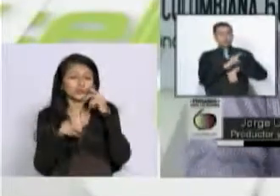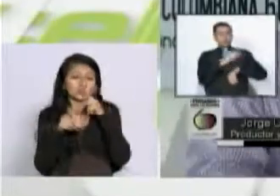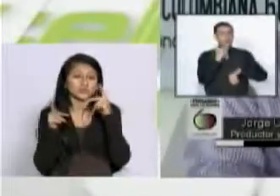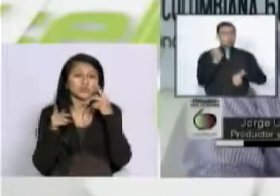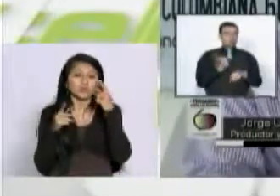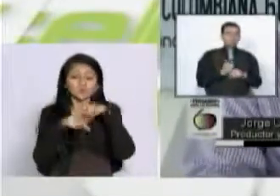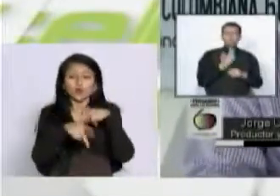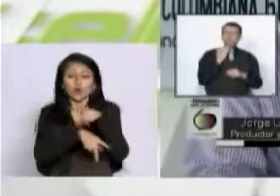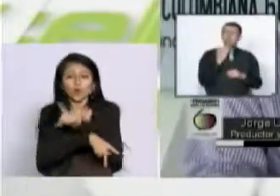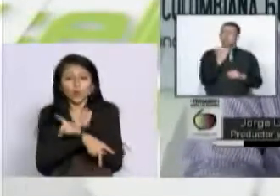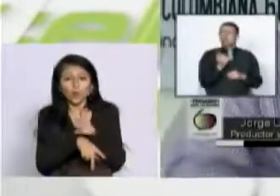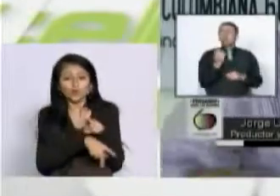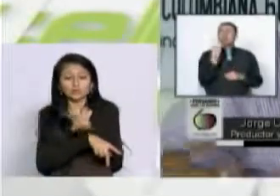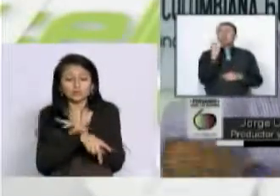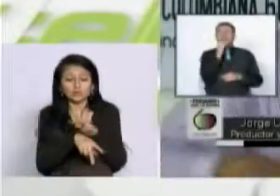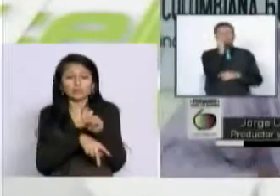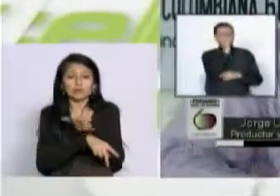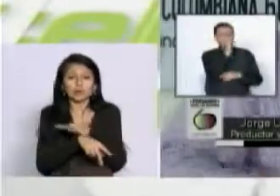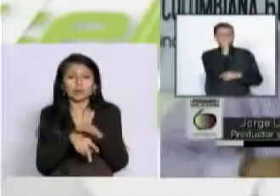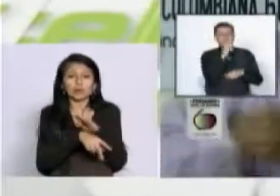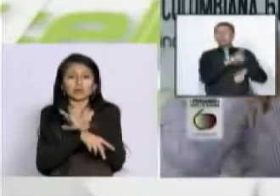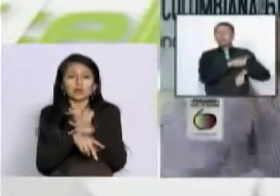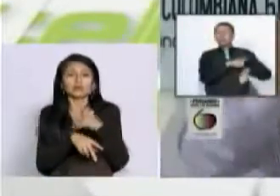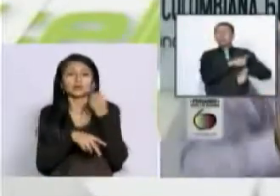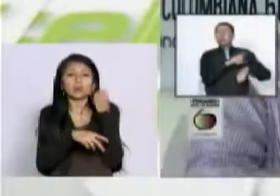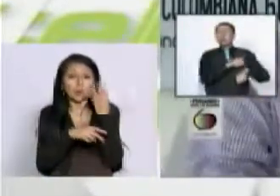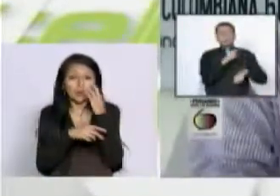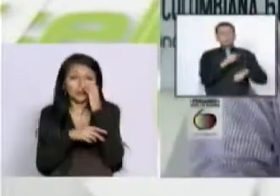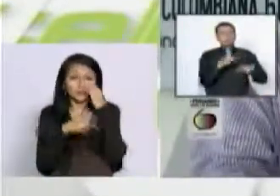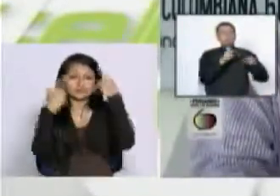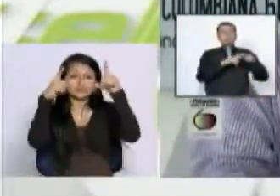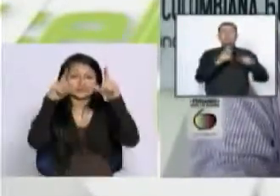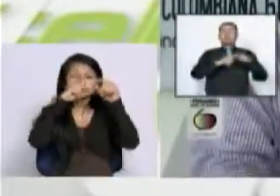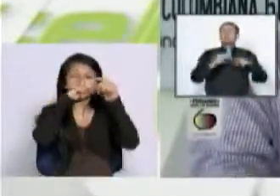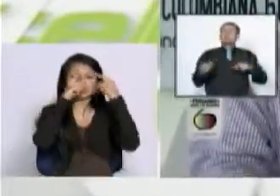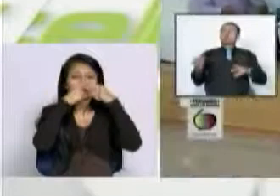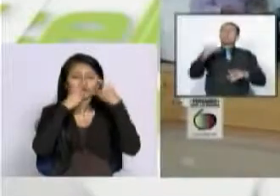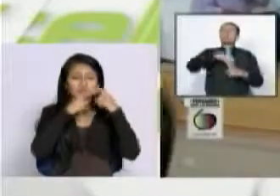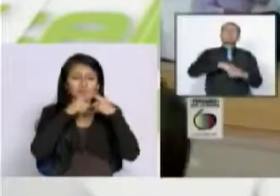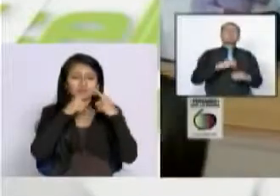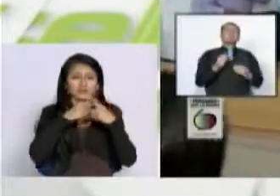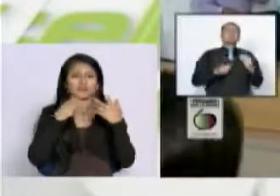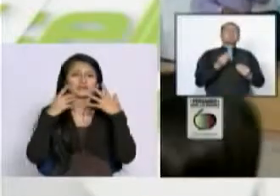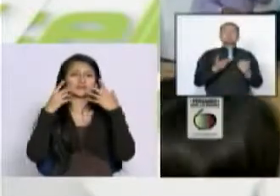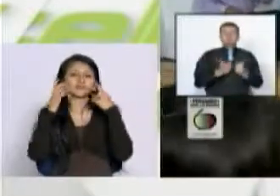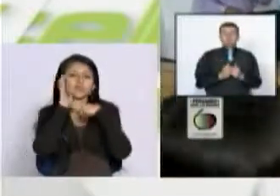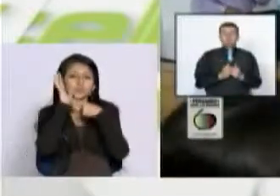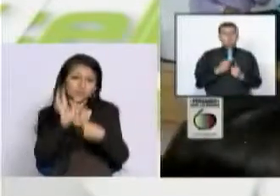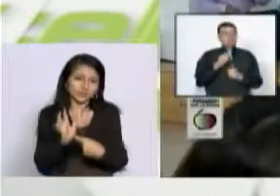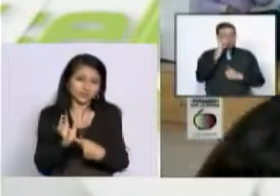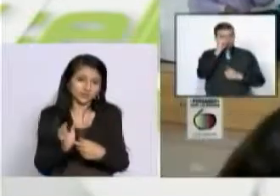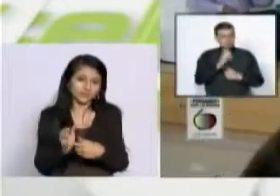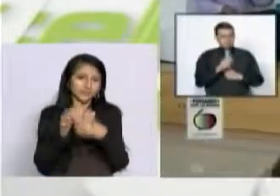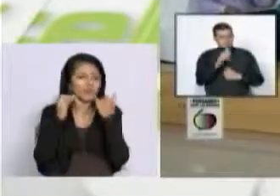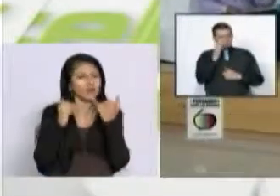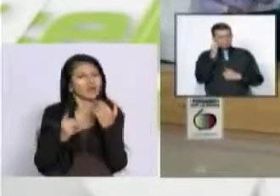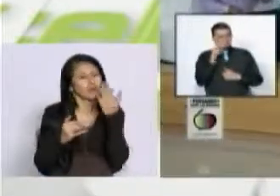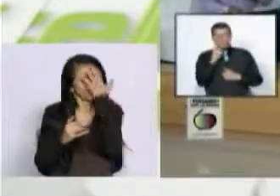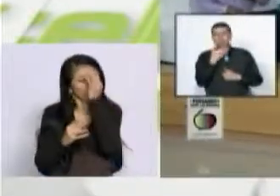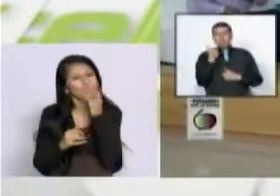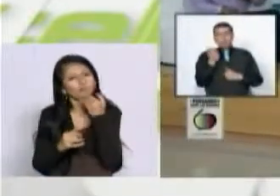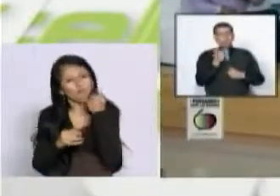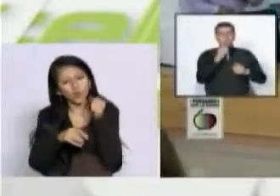cuántas horas originales se programan o originales más enlatados se programan. y decidir hacer de pronto una menor cantidad de